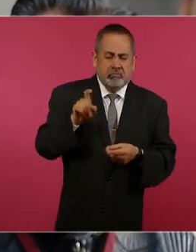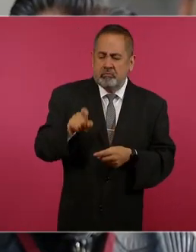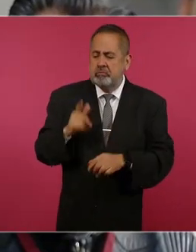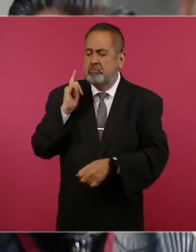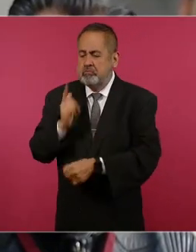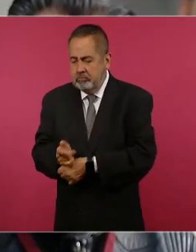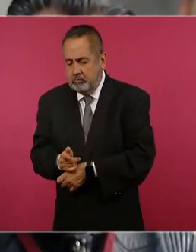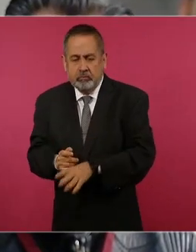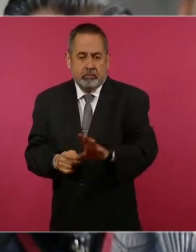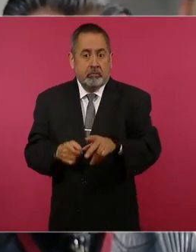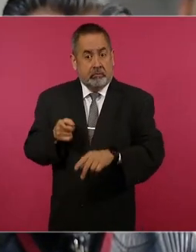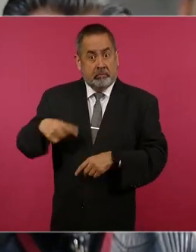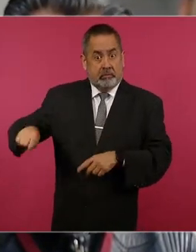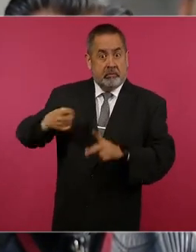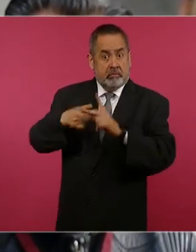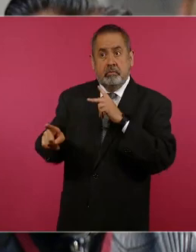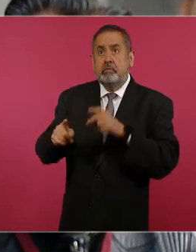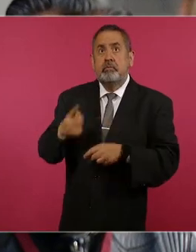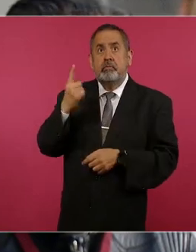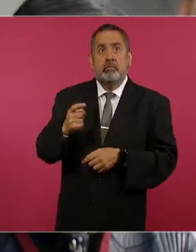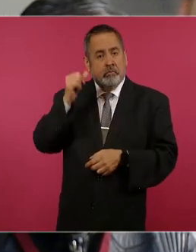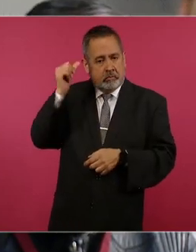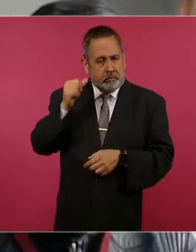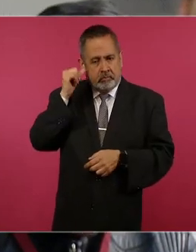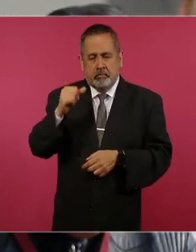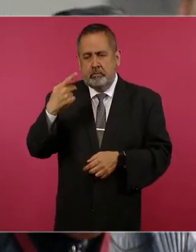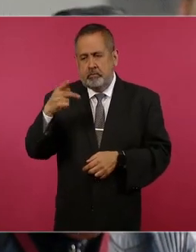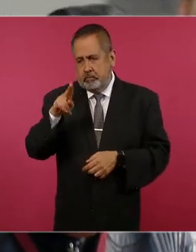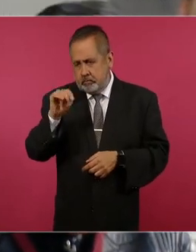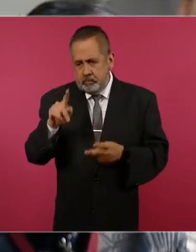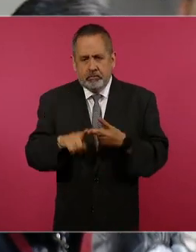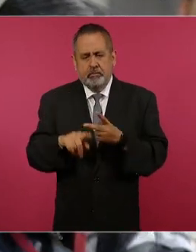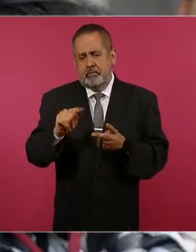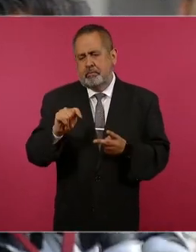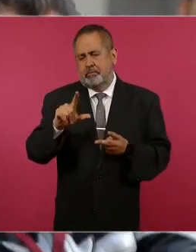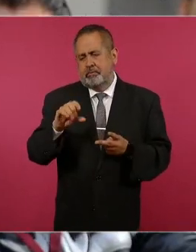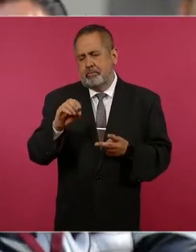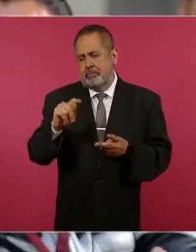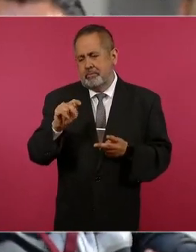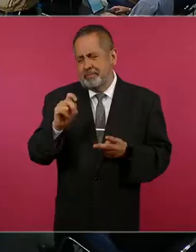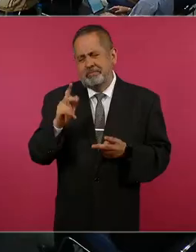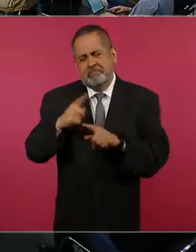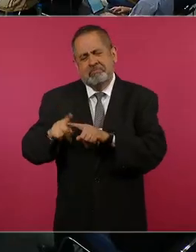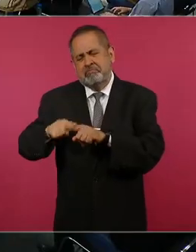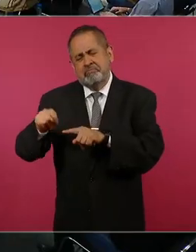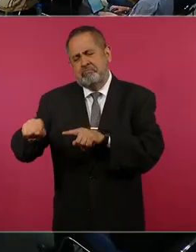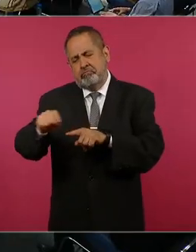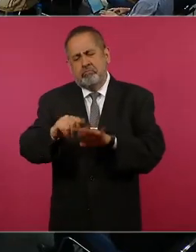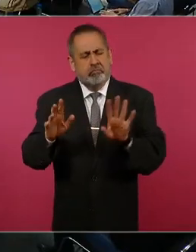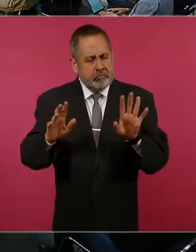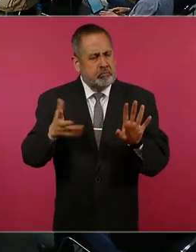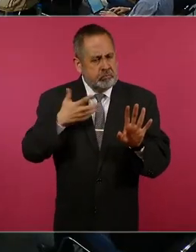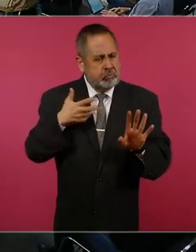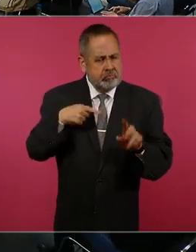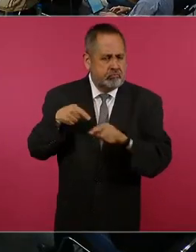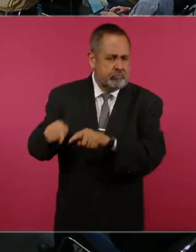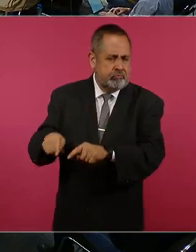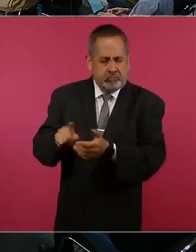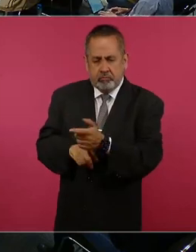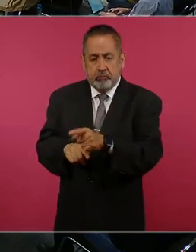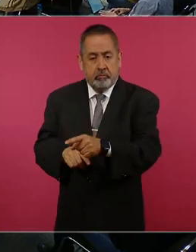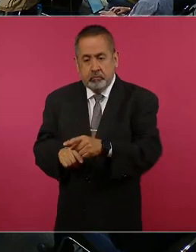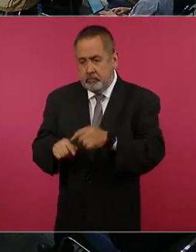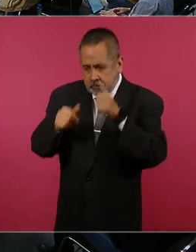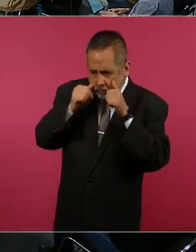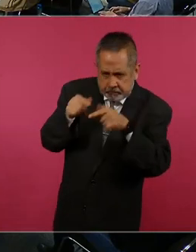empezaron el primero de abril en Santiago, Meahuatlán, Puebla, fueron también a Tlacotepec. Pues sí, de hecho, CONCITEP ha